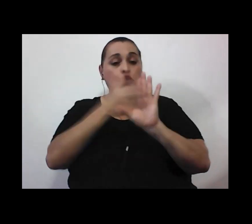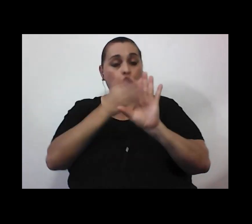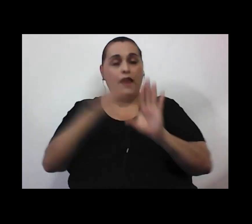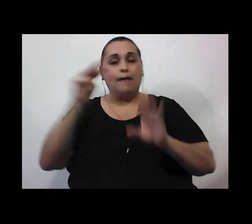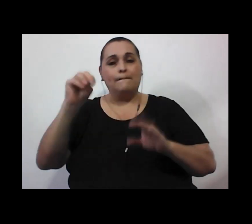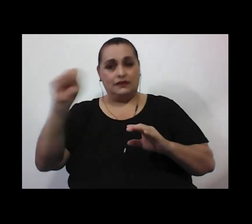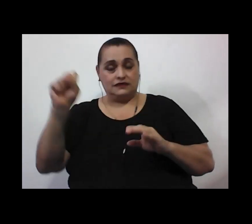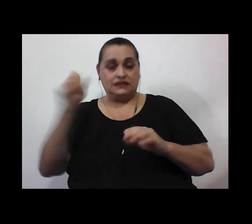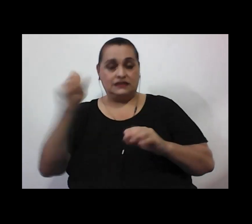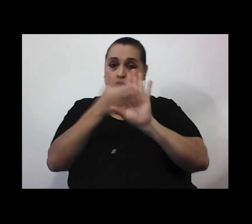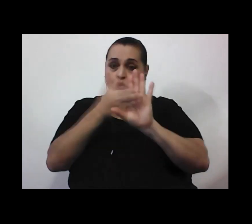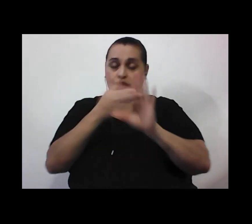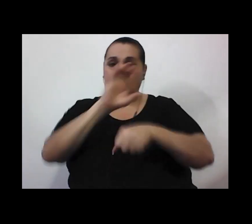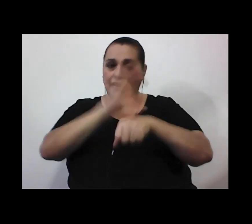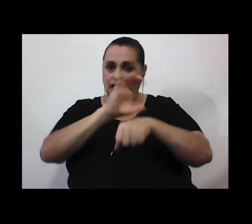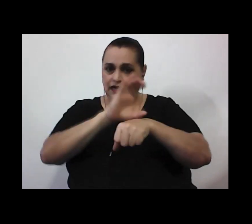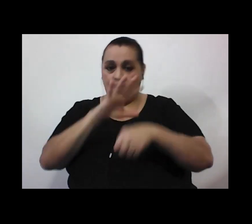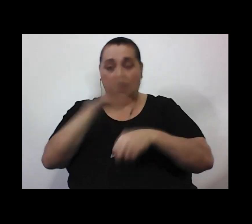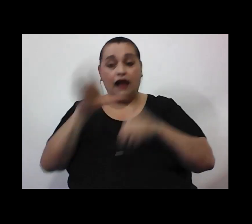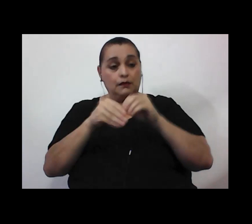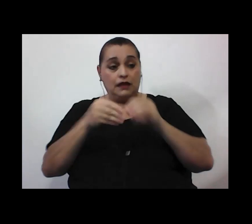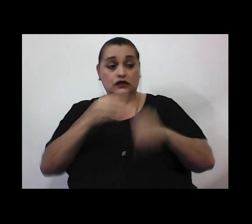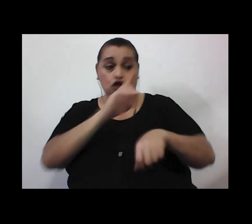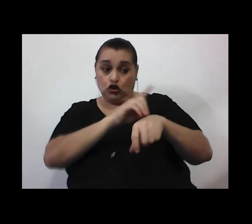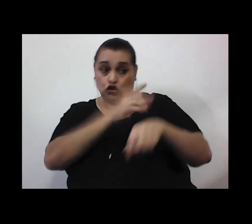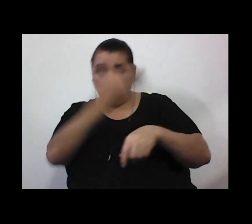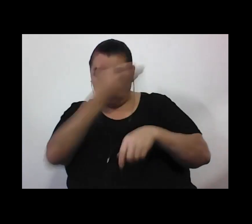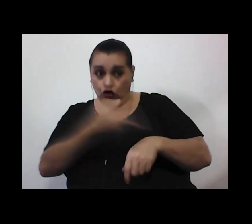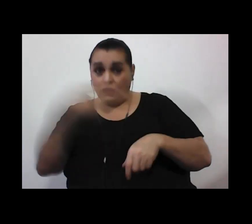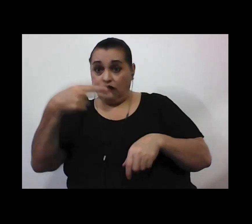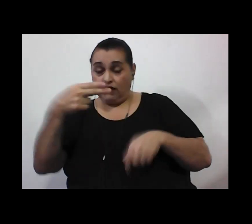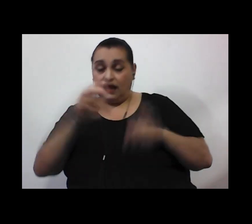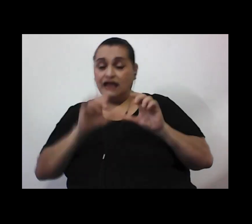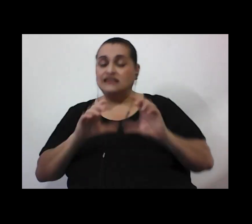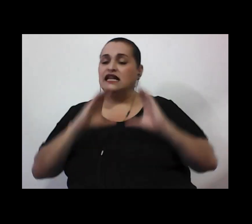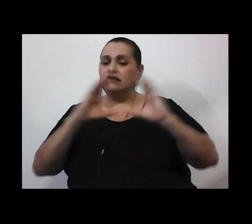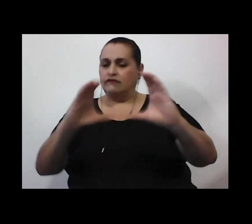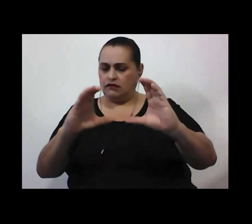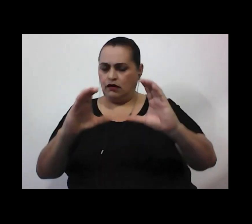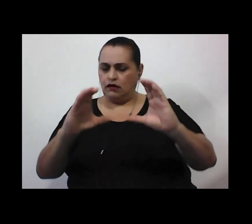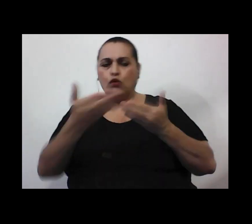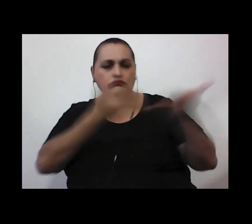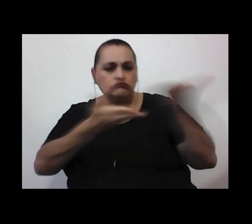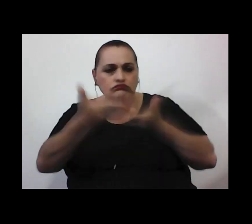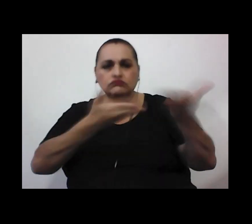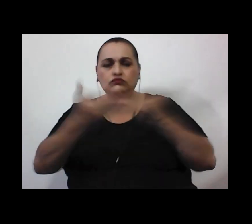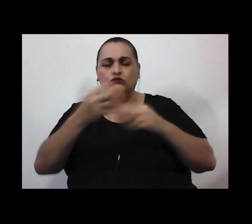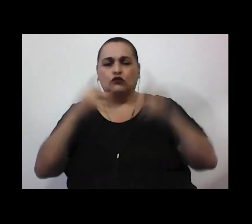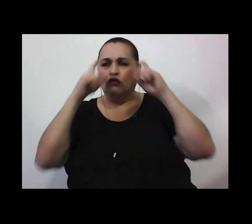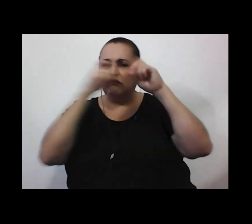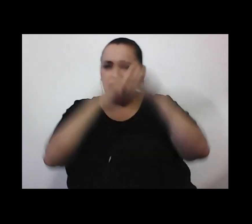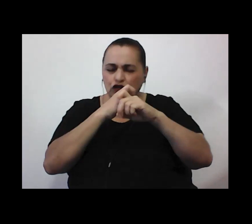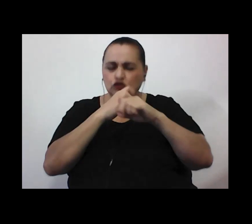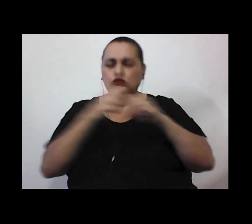clínica. Además, el doctor Herrera está certificado en mediación de conflictos, metodología de círculos de